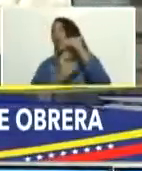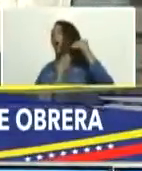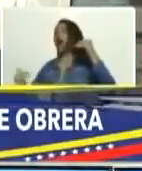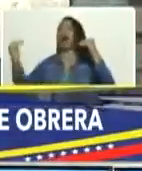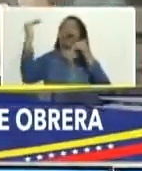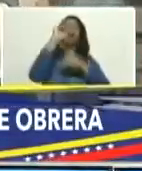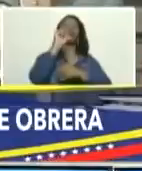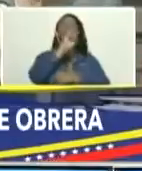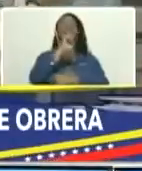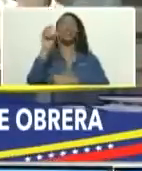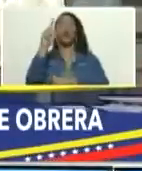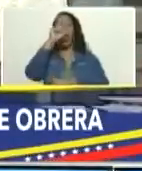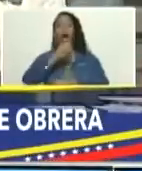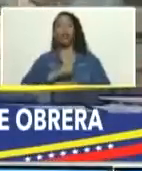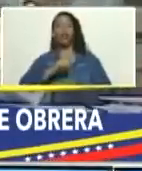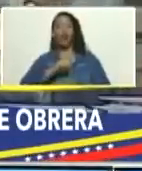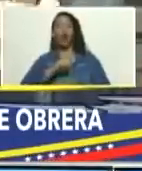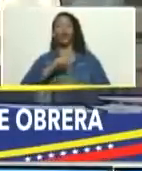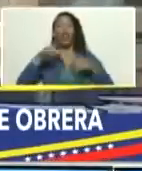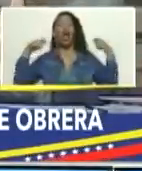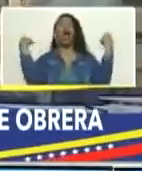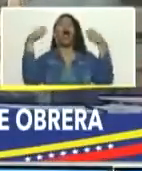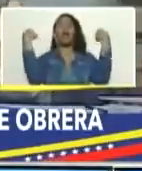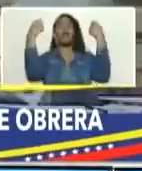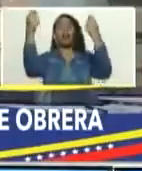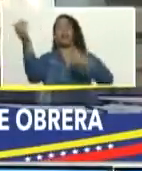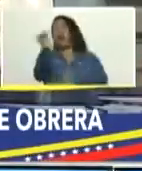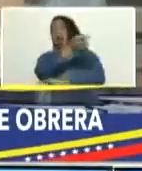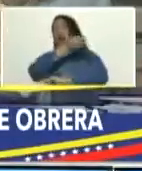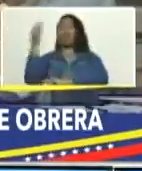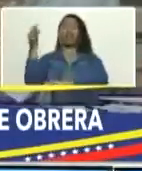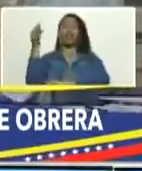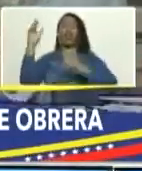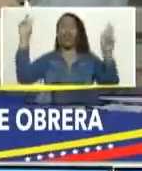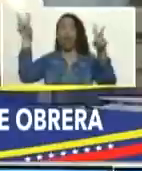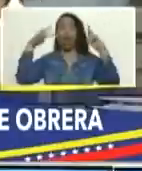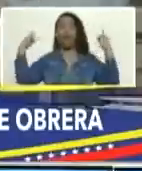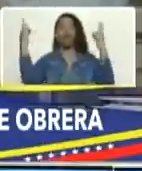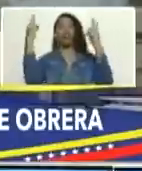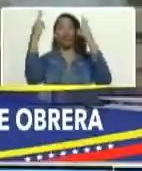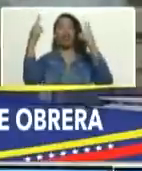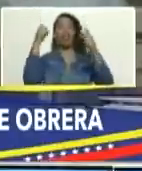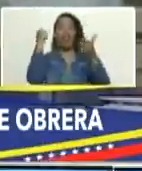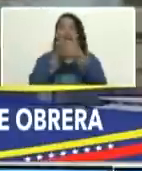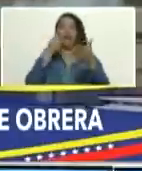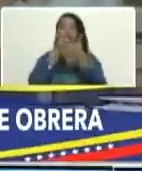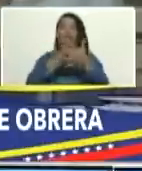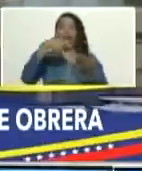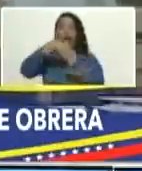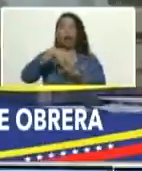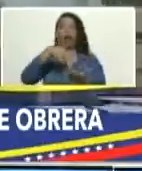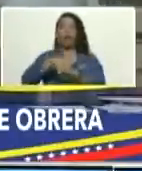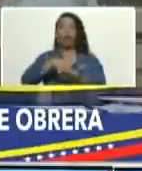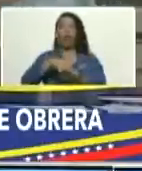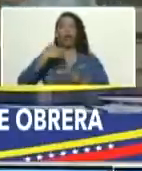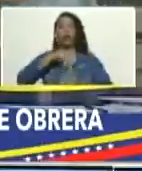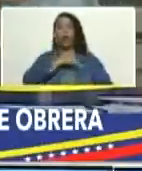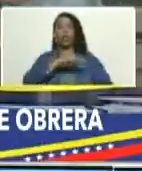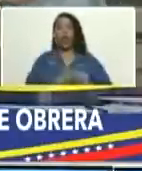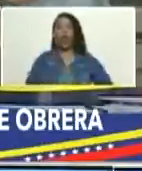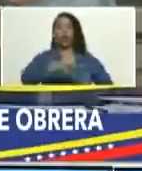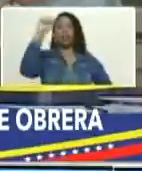los 200 años de la campaña exitosa y de la victoria de la batalla de Carabobo por parte de nuestro